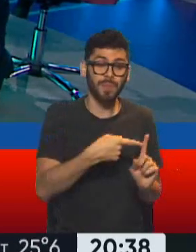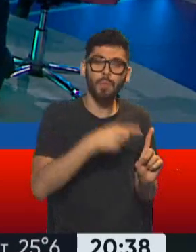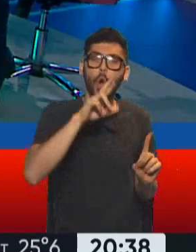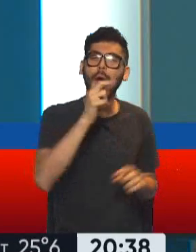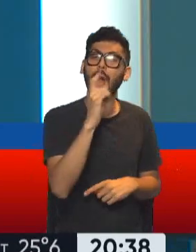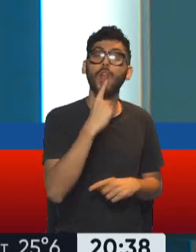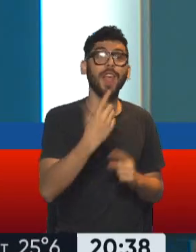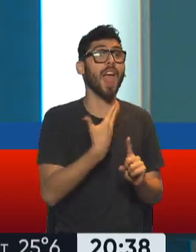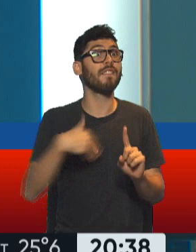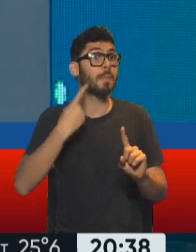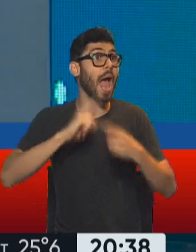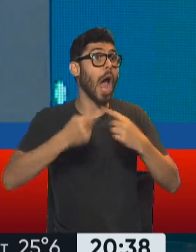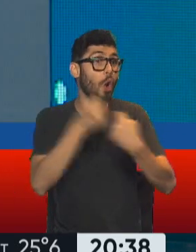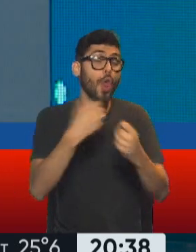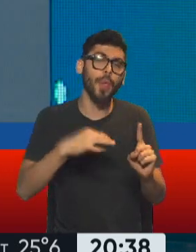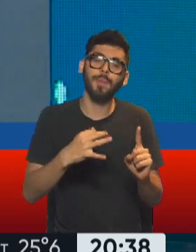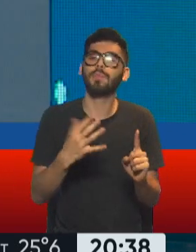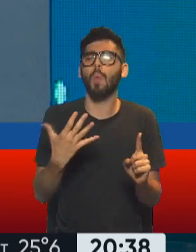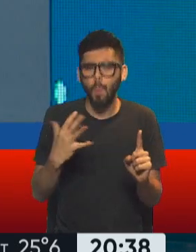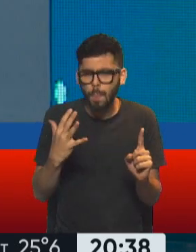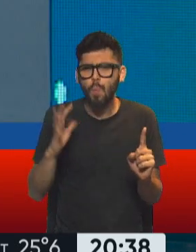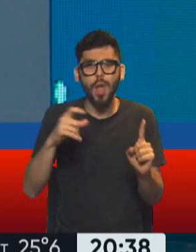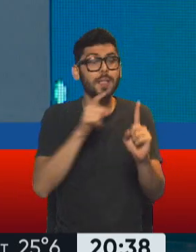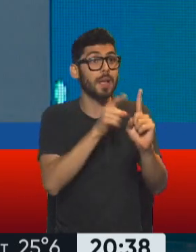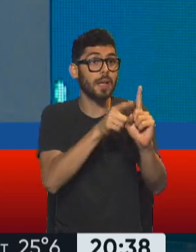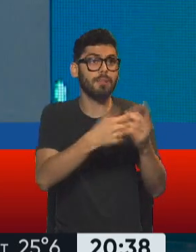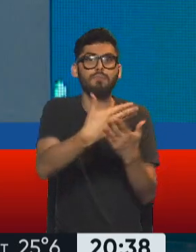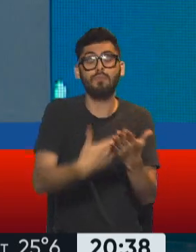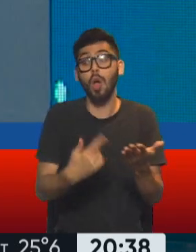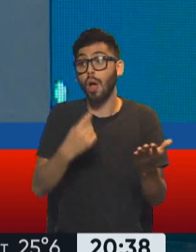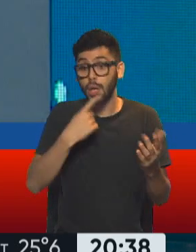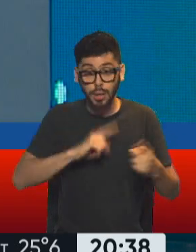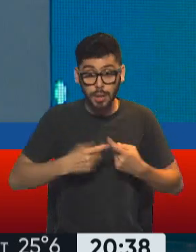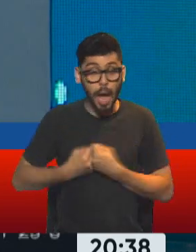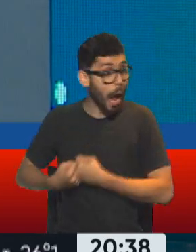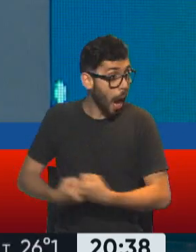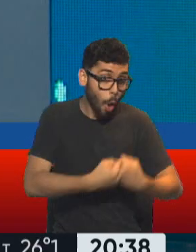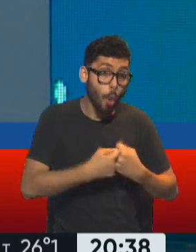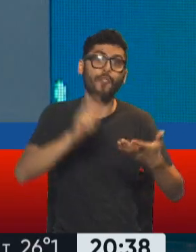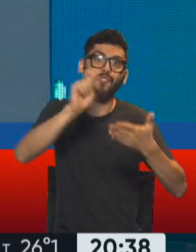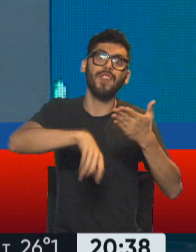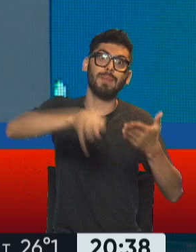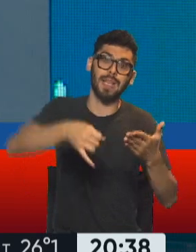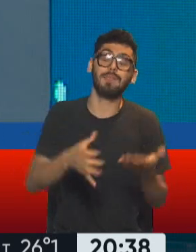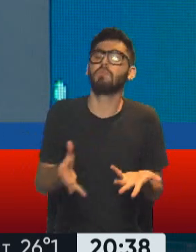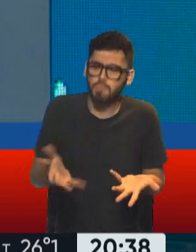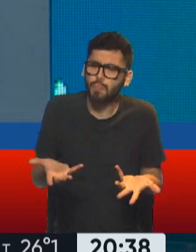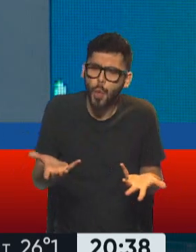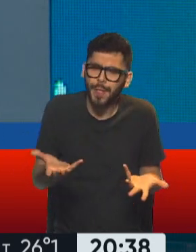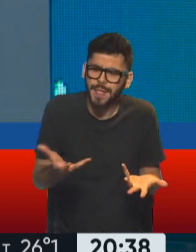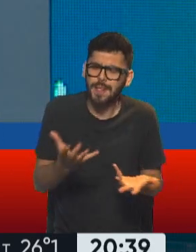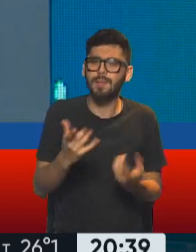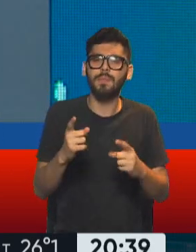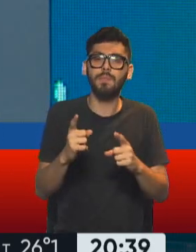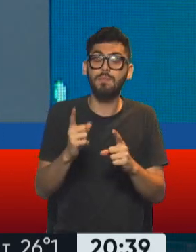acuerdo por la deuda es probable que una condición para firmar eso sea el acuerdo de todas las partes entonces digo obviamente así